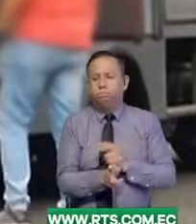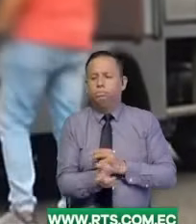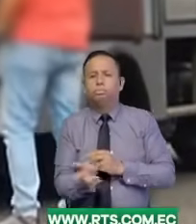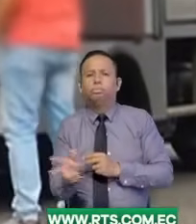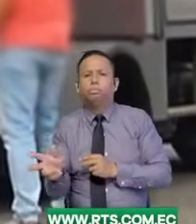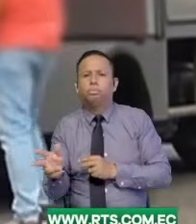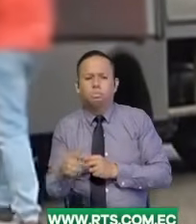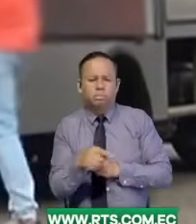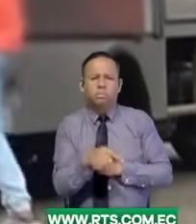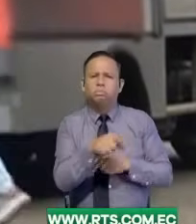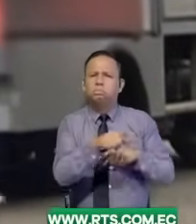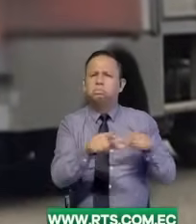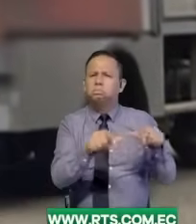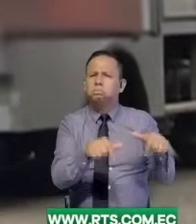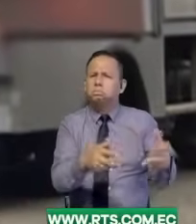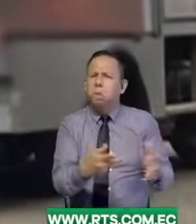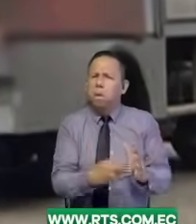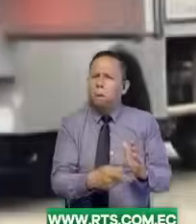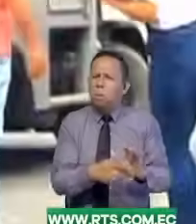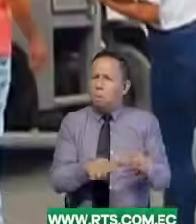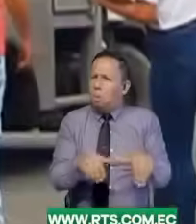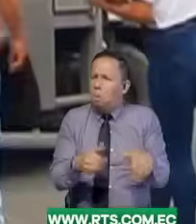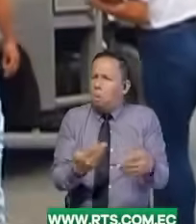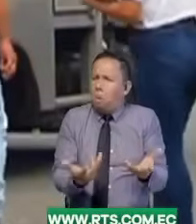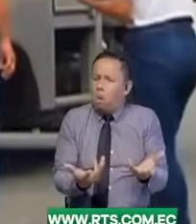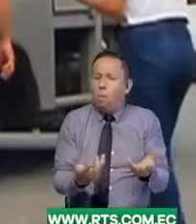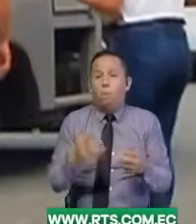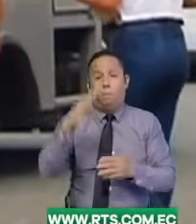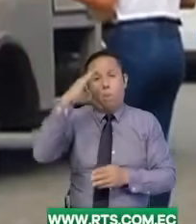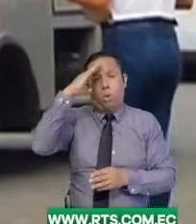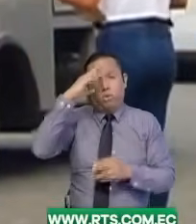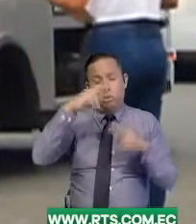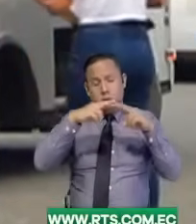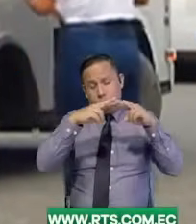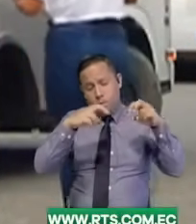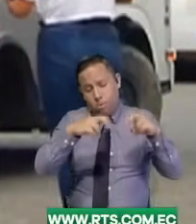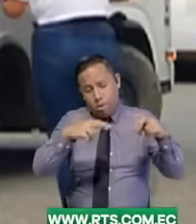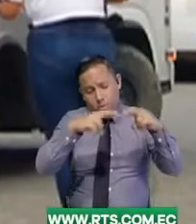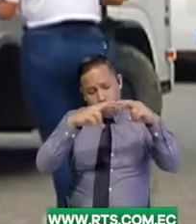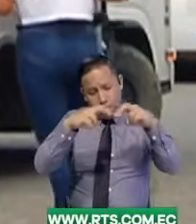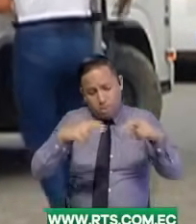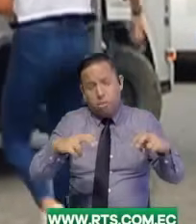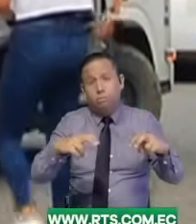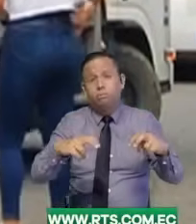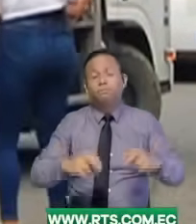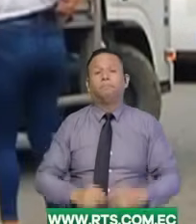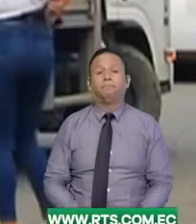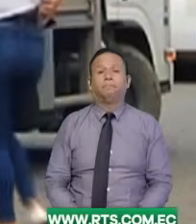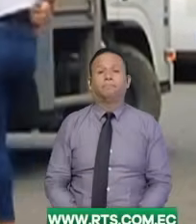ese caso, indagan las motivaciones del hecho violento, informó Charlie Pisa.